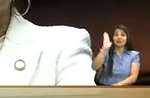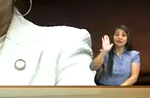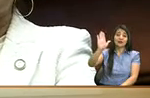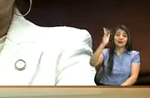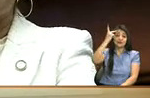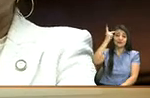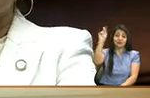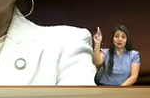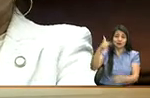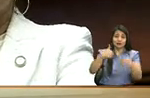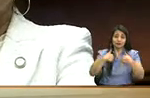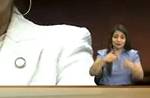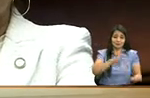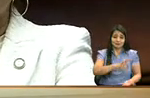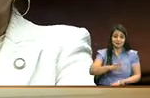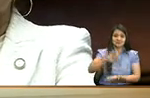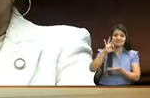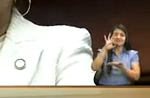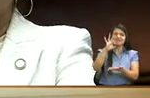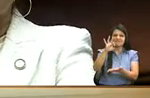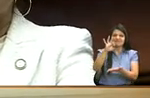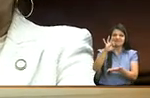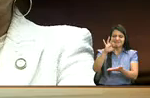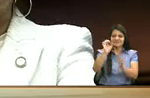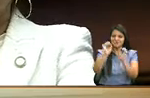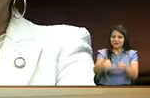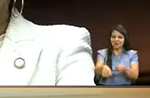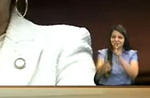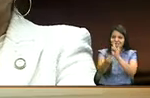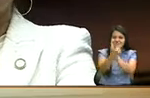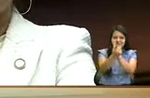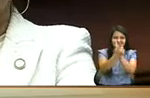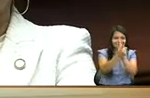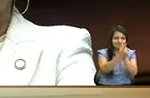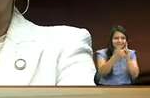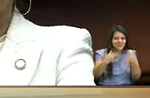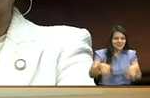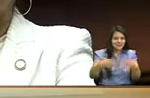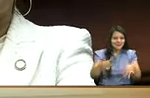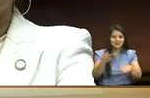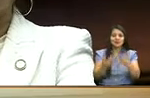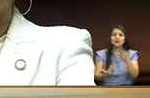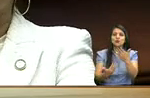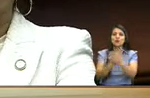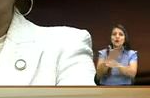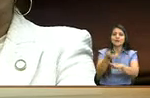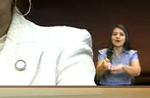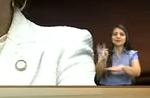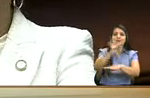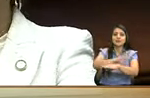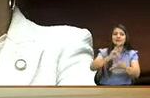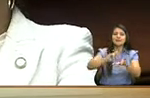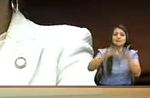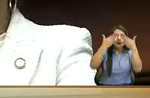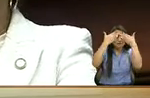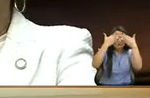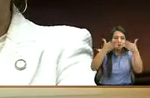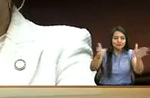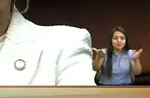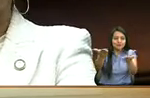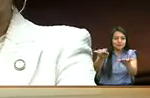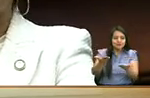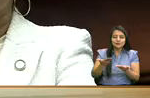yo desde aquí me encuentre con ustedes en esta nueva Asamblea Nacional de Puertas Abiertas y